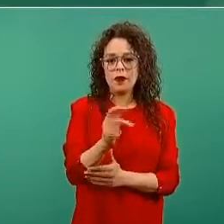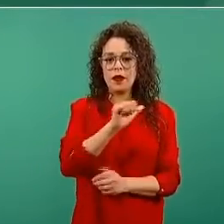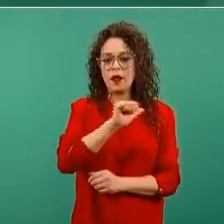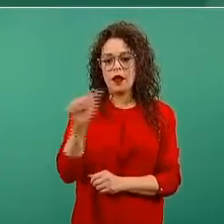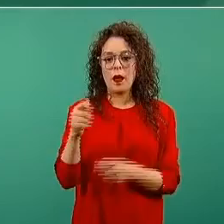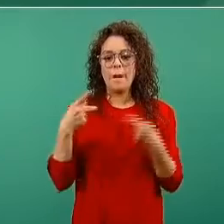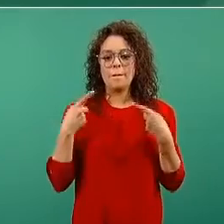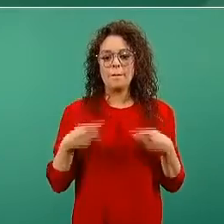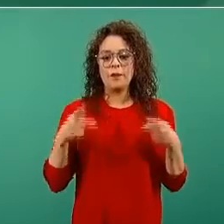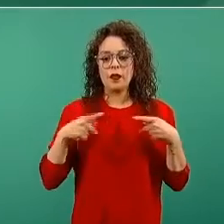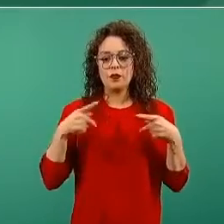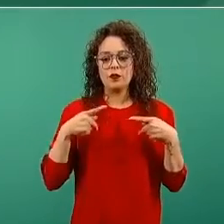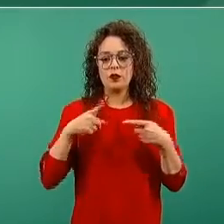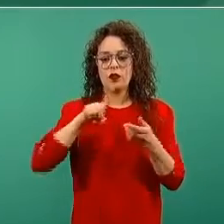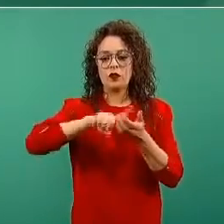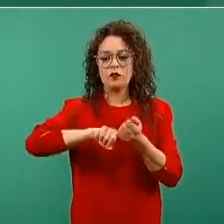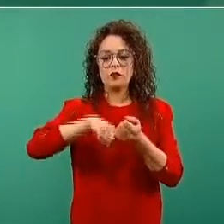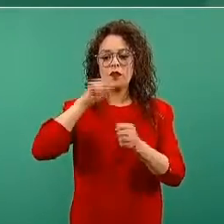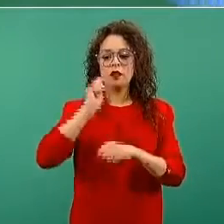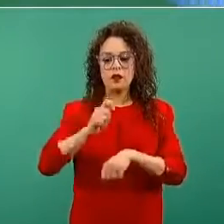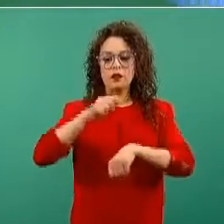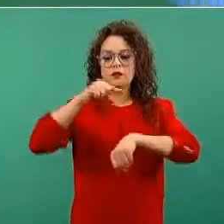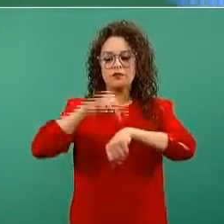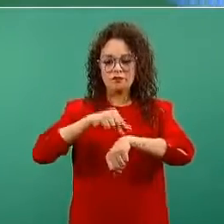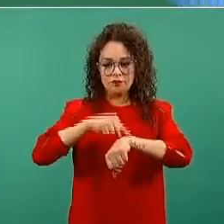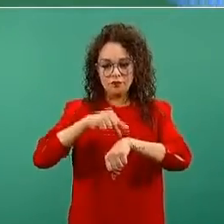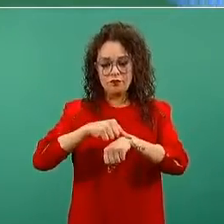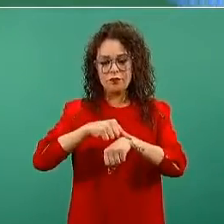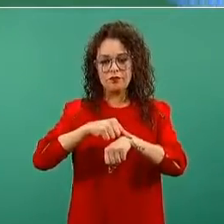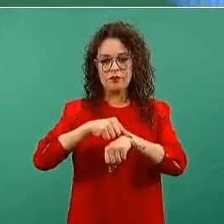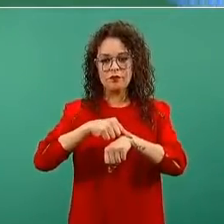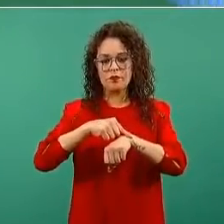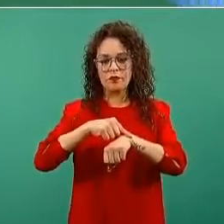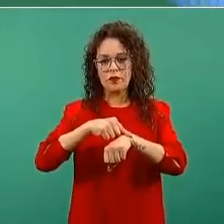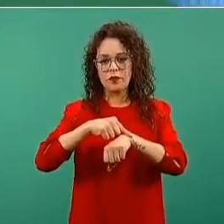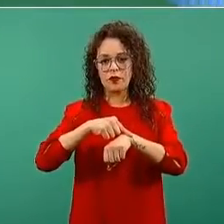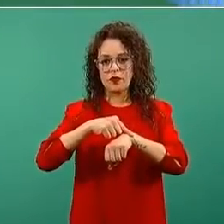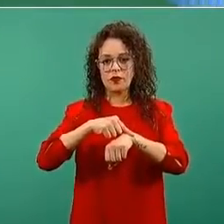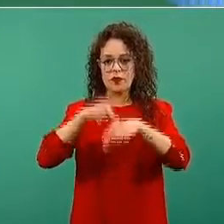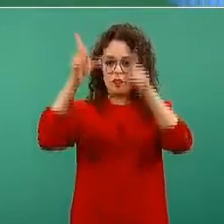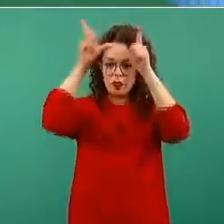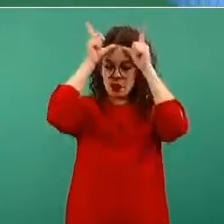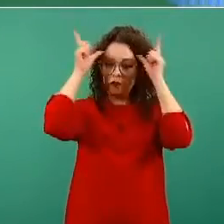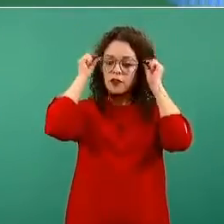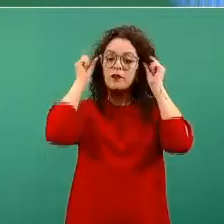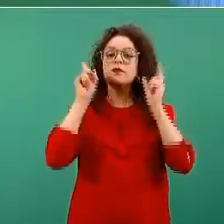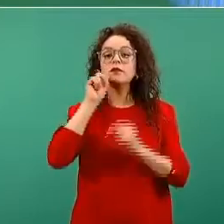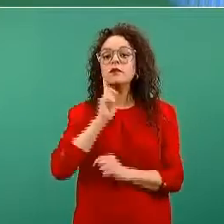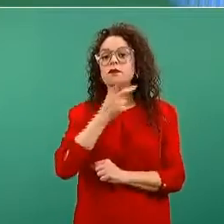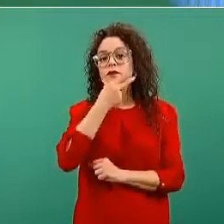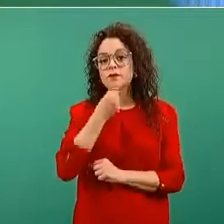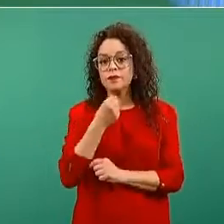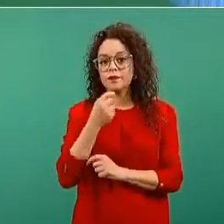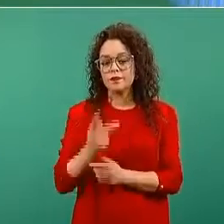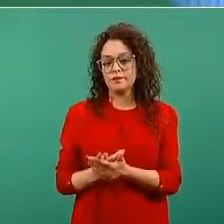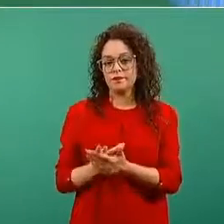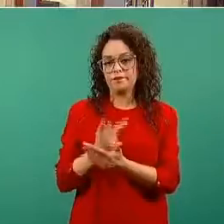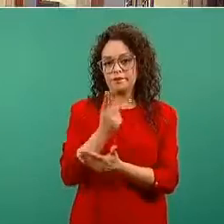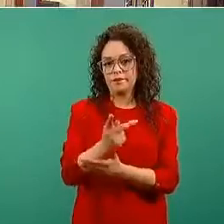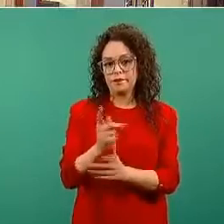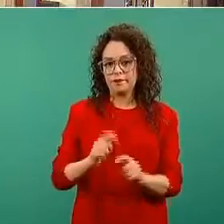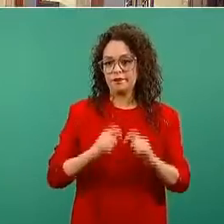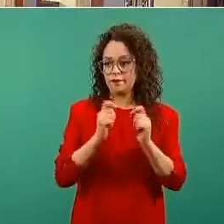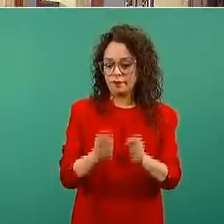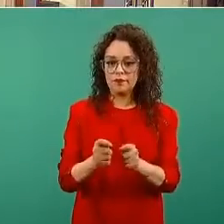personas médicas y médicos y enfermeros que recibieron los reconocimientos